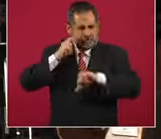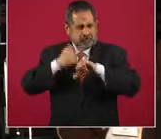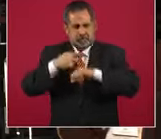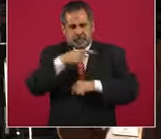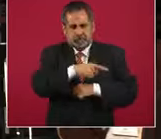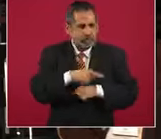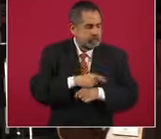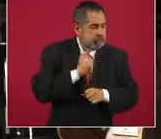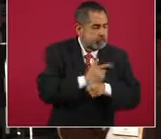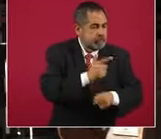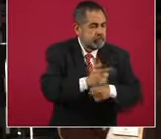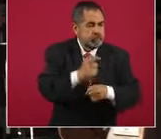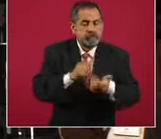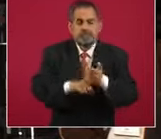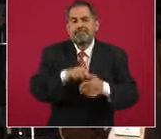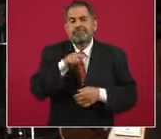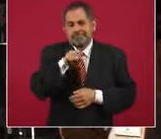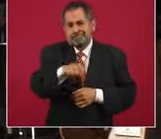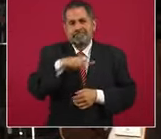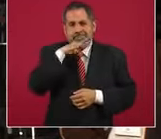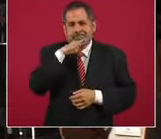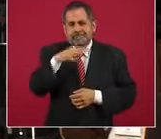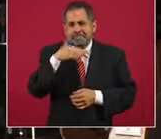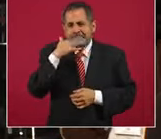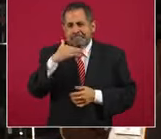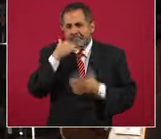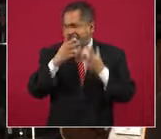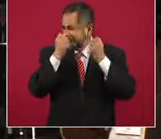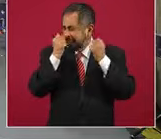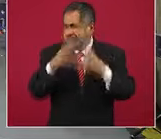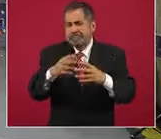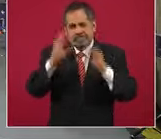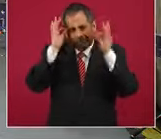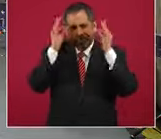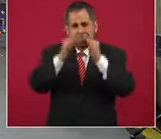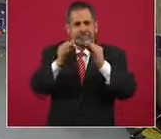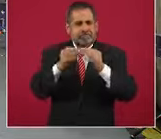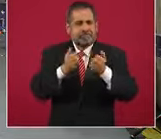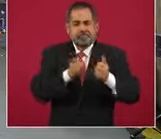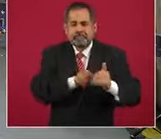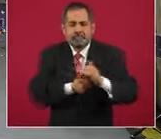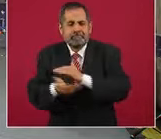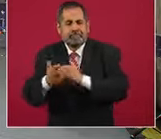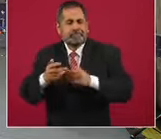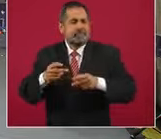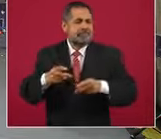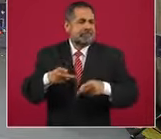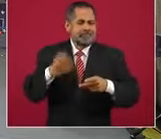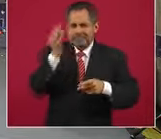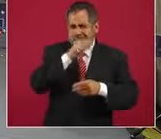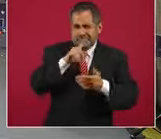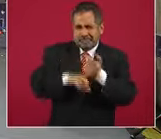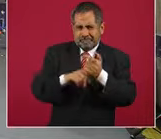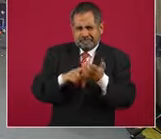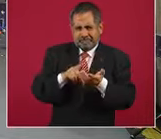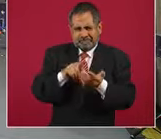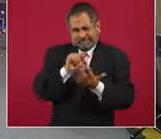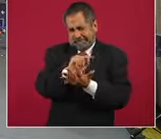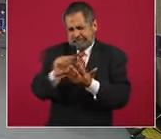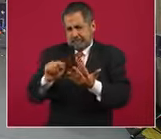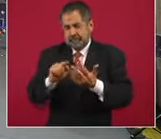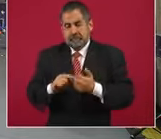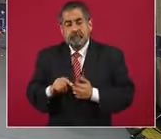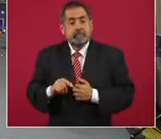que la corrupción en el sistema aduanero, todo el contrabando, tanto técnico como bronco,